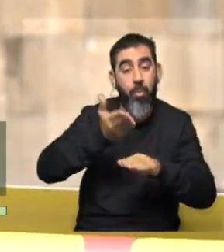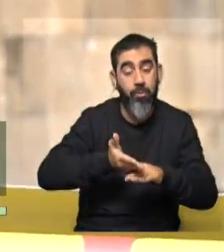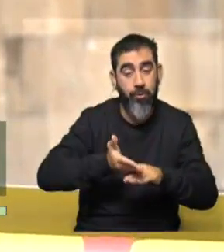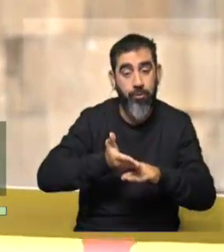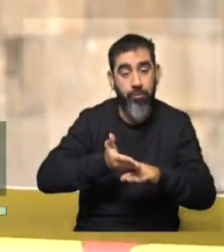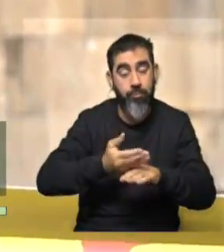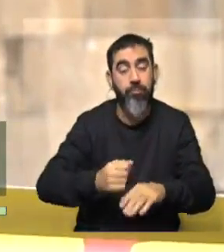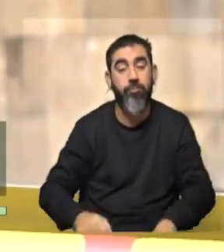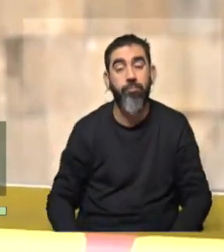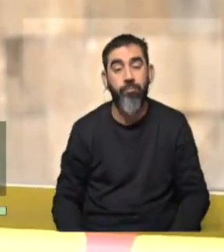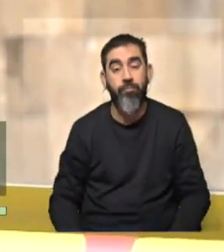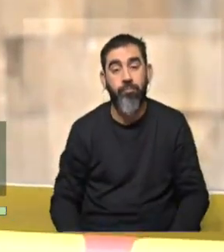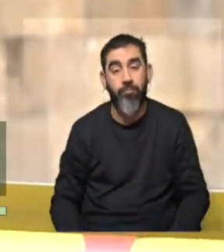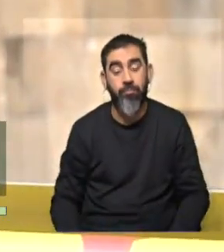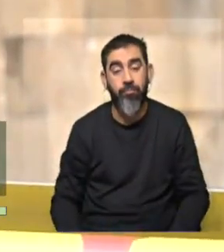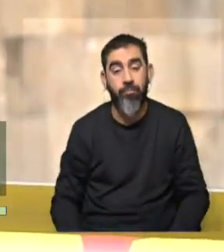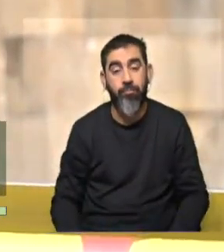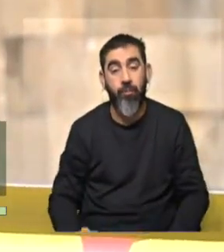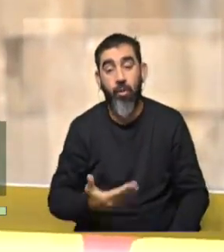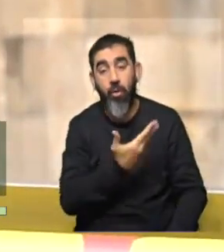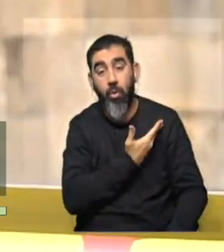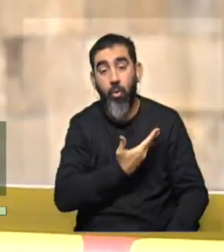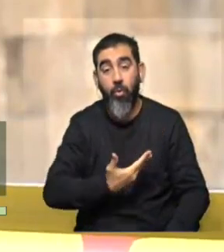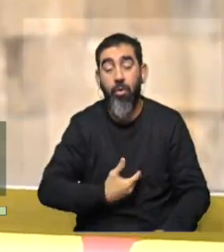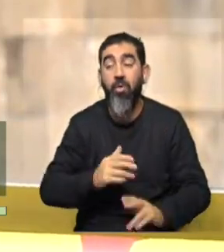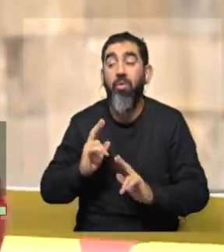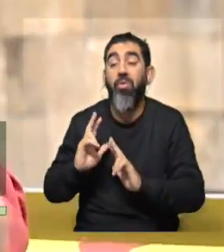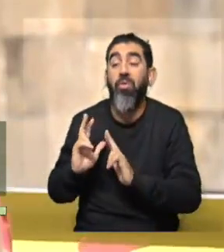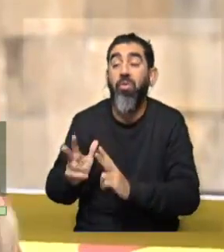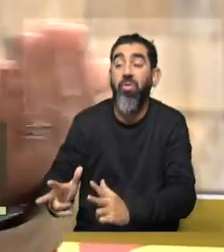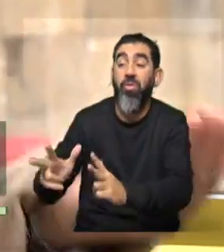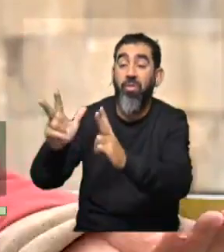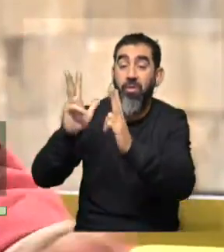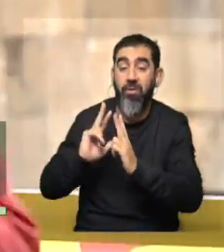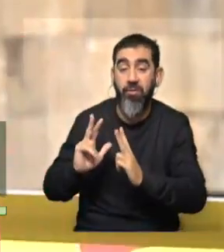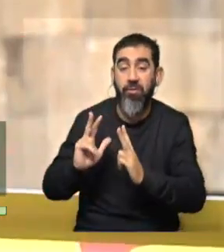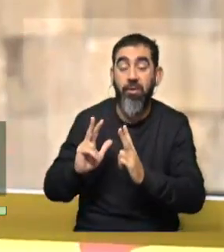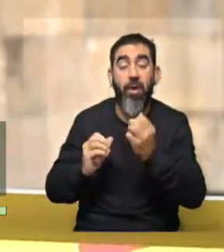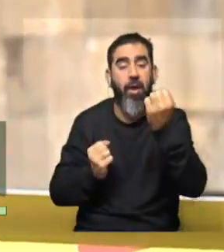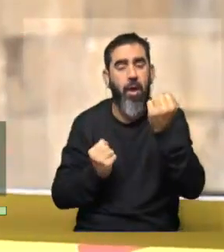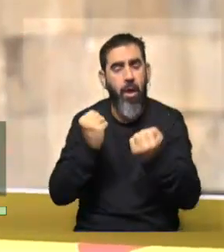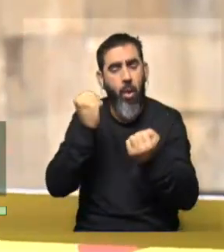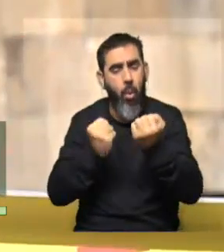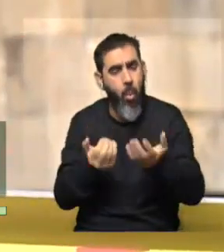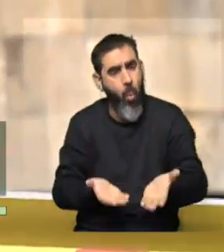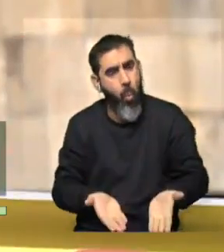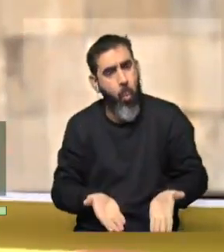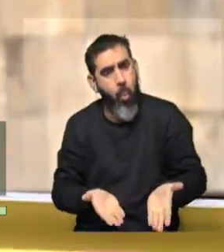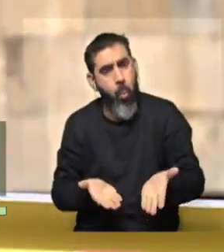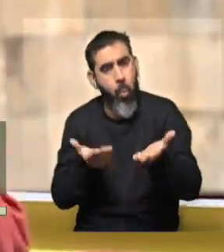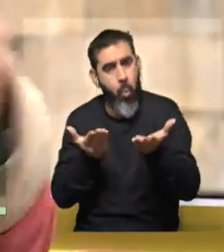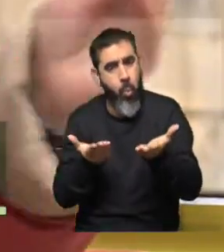ciento y el gobierno nos dice que a pesar de que la economía crece